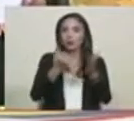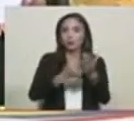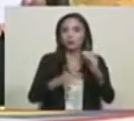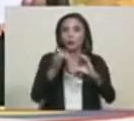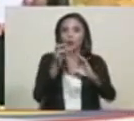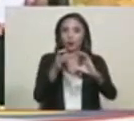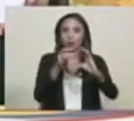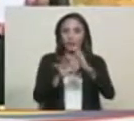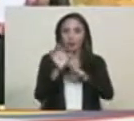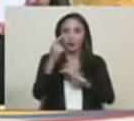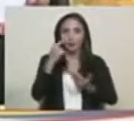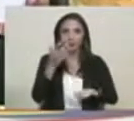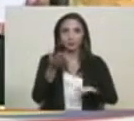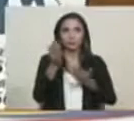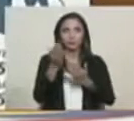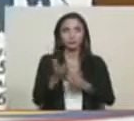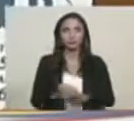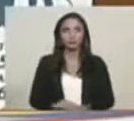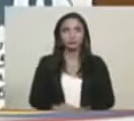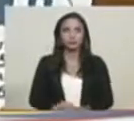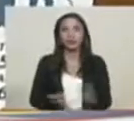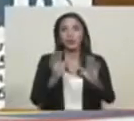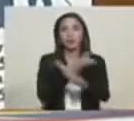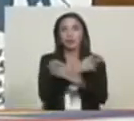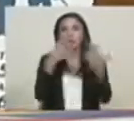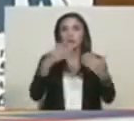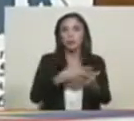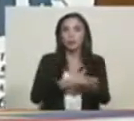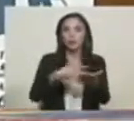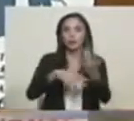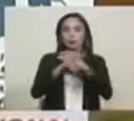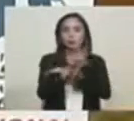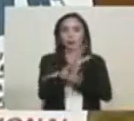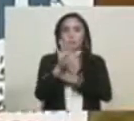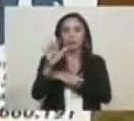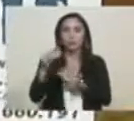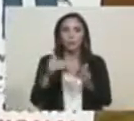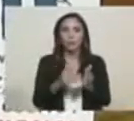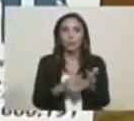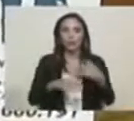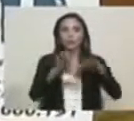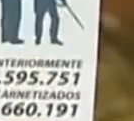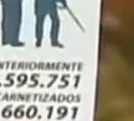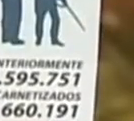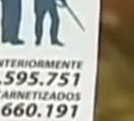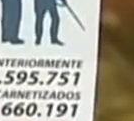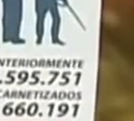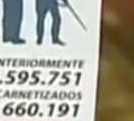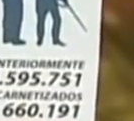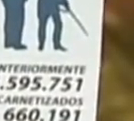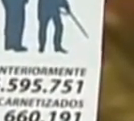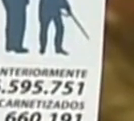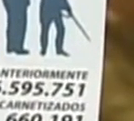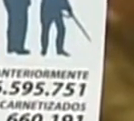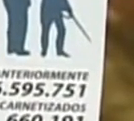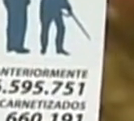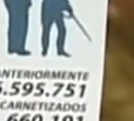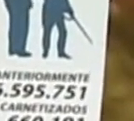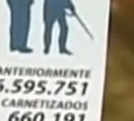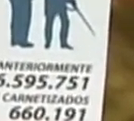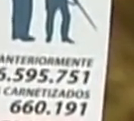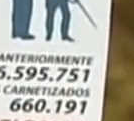de la patria 17 millones 255 mil 942 compatriotas